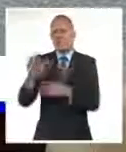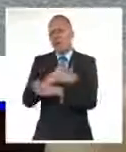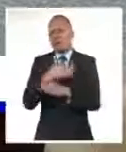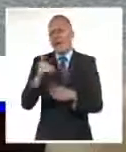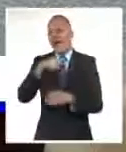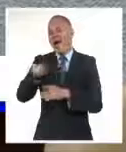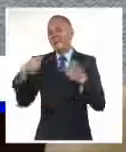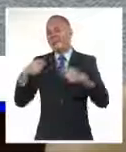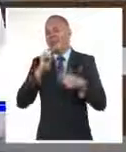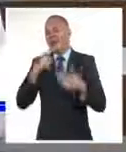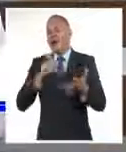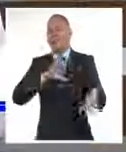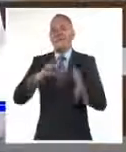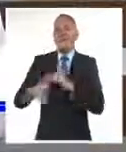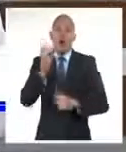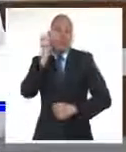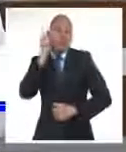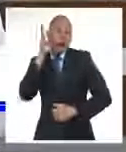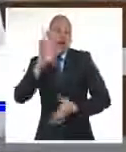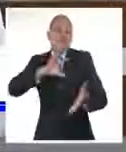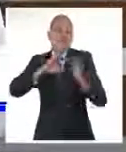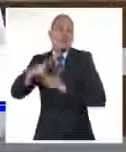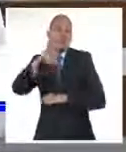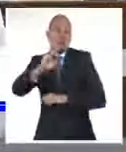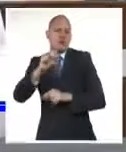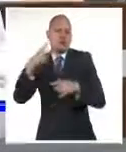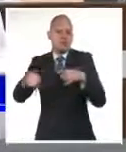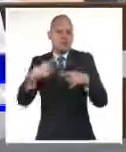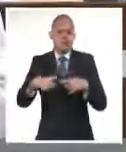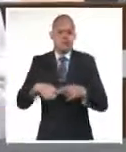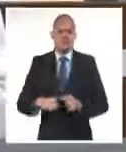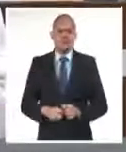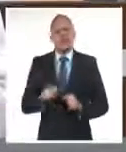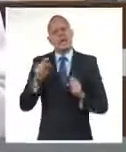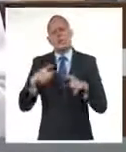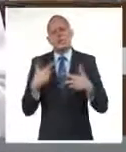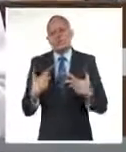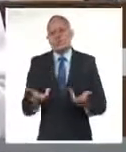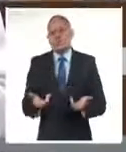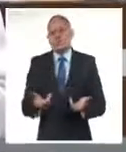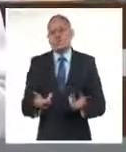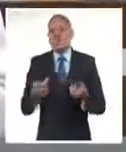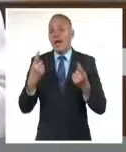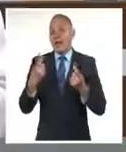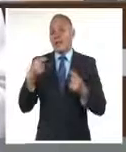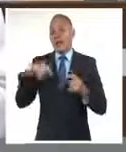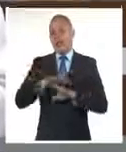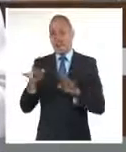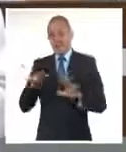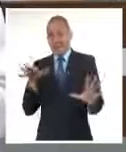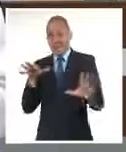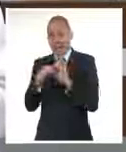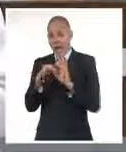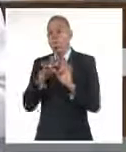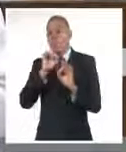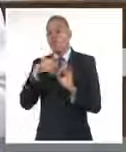innovador. Para que sea innovador, tiene que tener, por una parte, una relación directa con el sector del